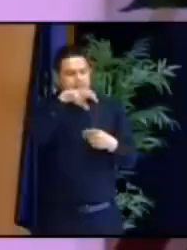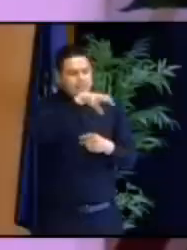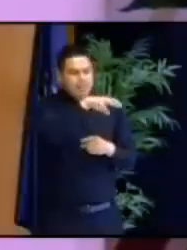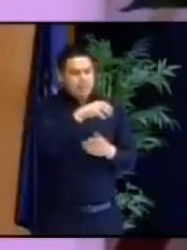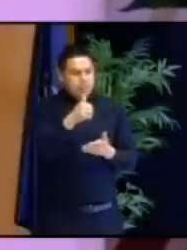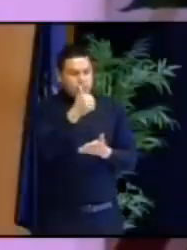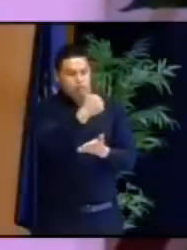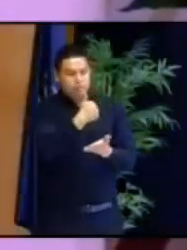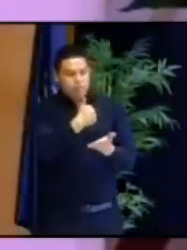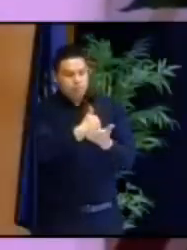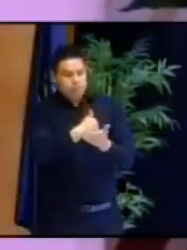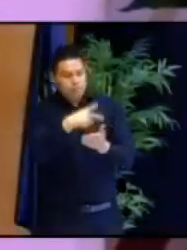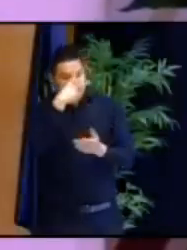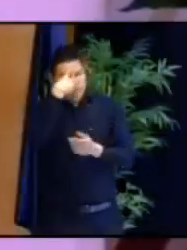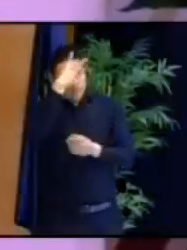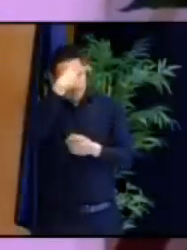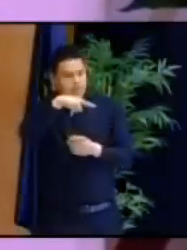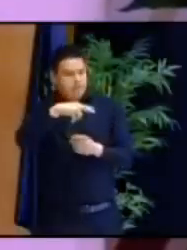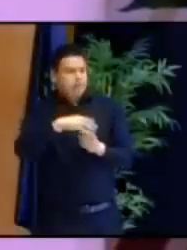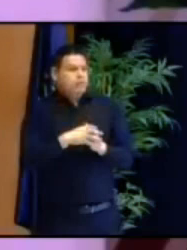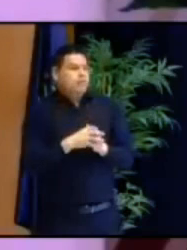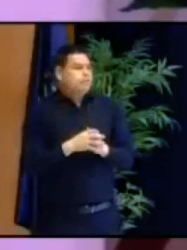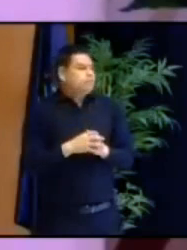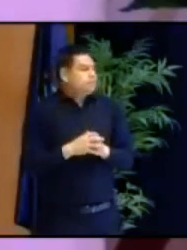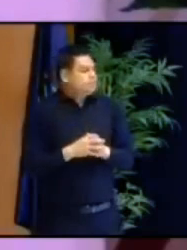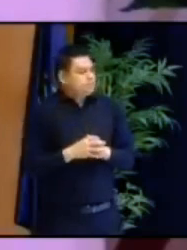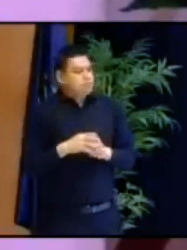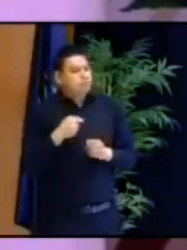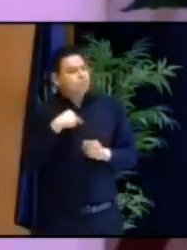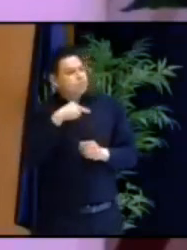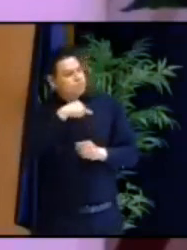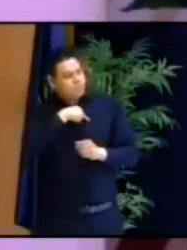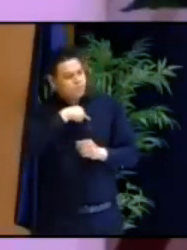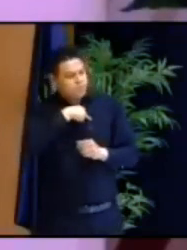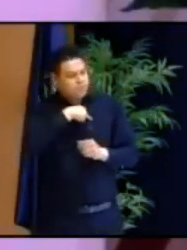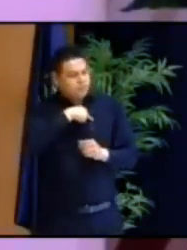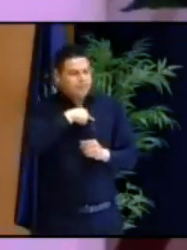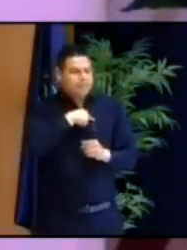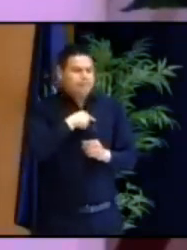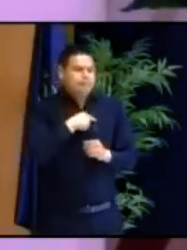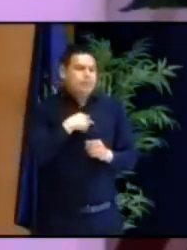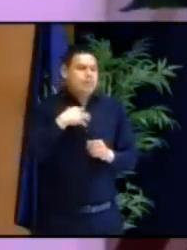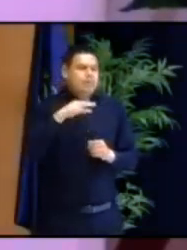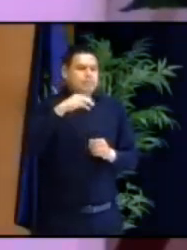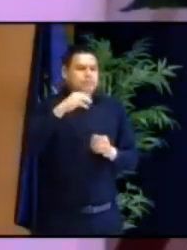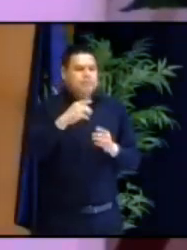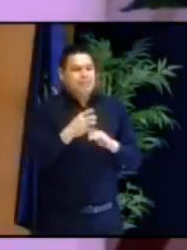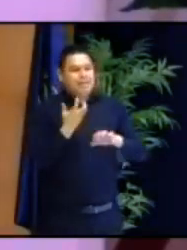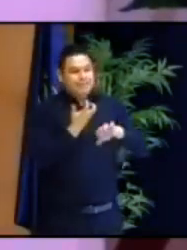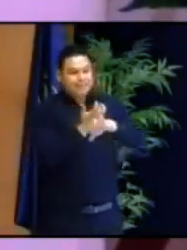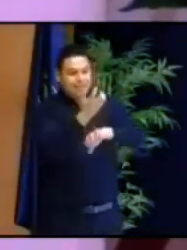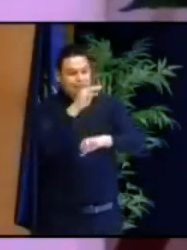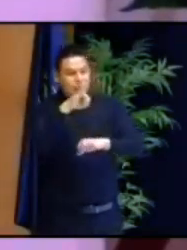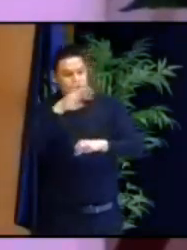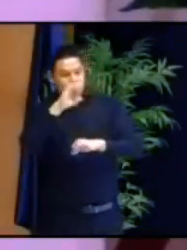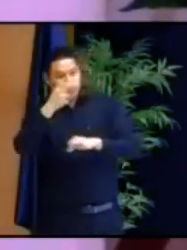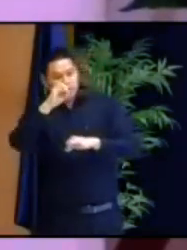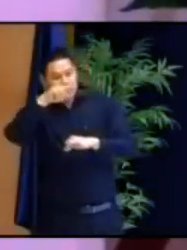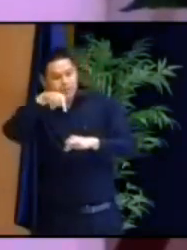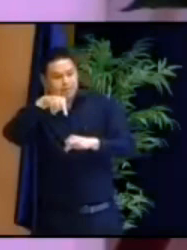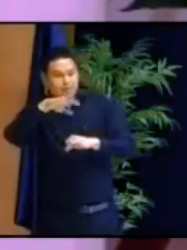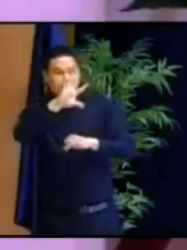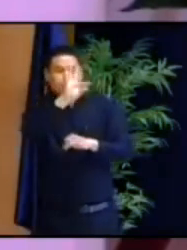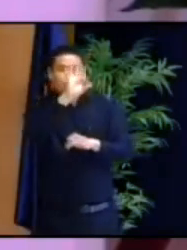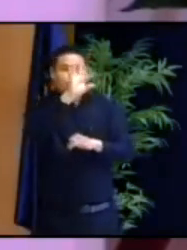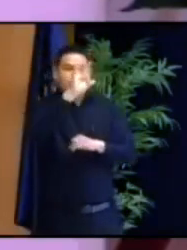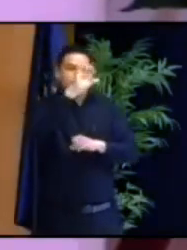México a los habitantes de Michoacán. Hemos estado recibiendo agua de Michoacán por cerca de